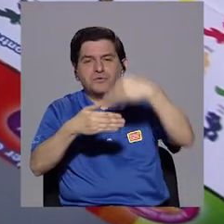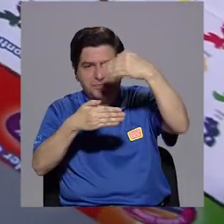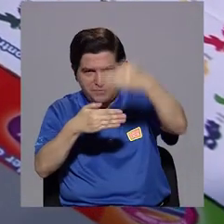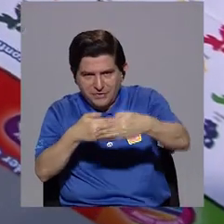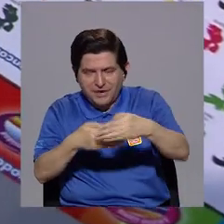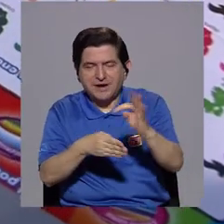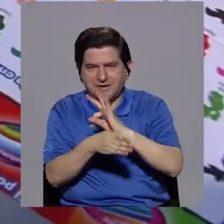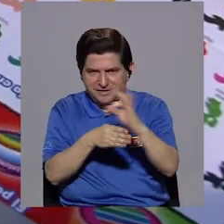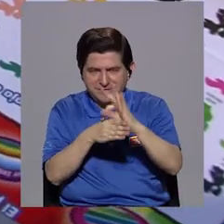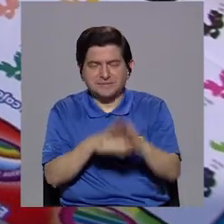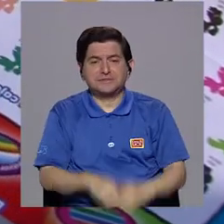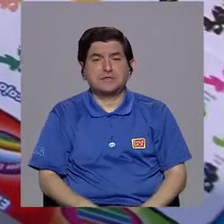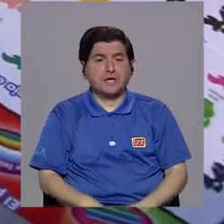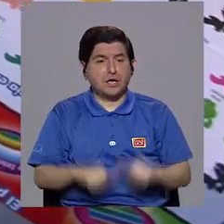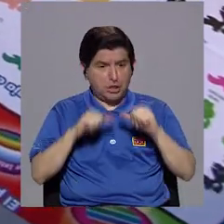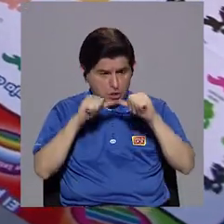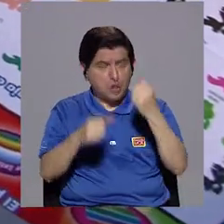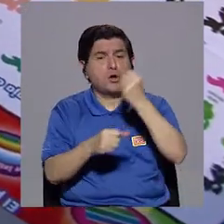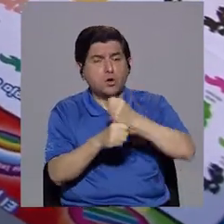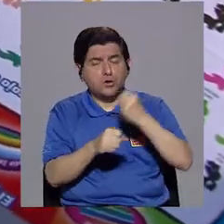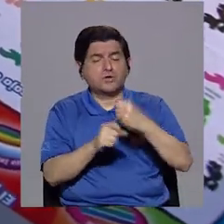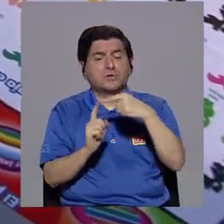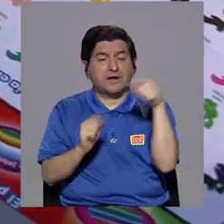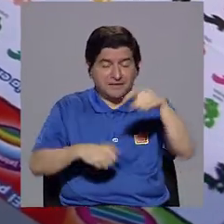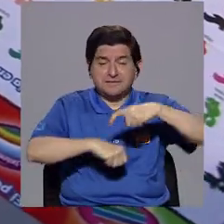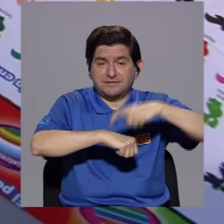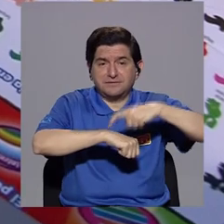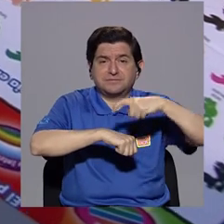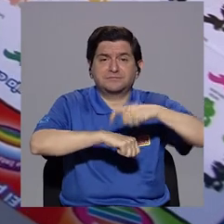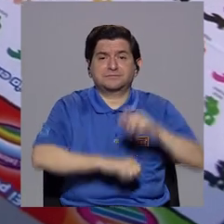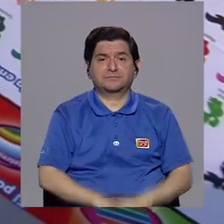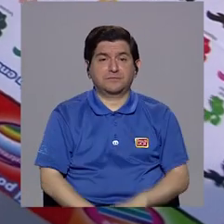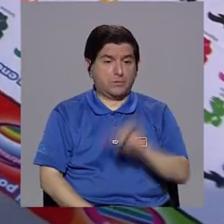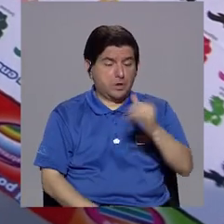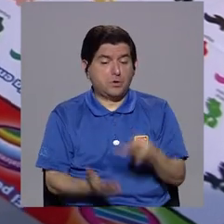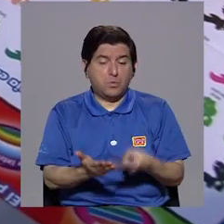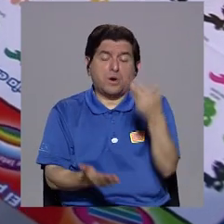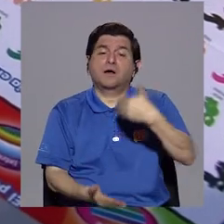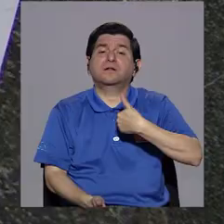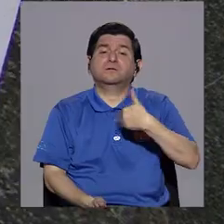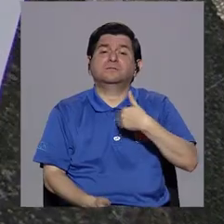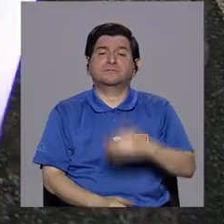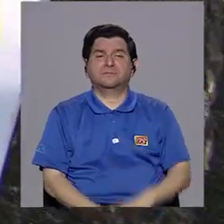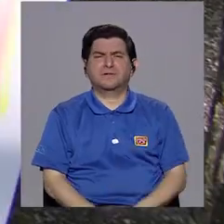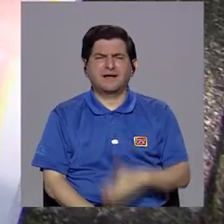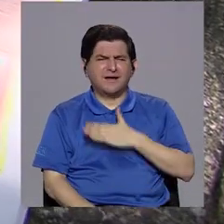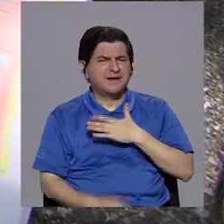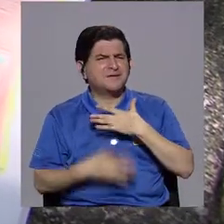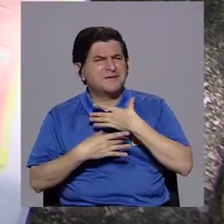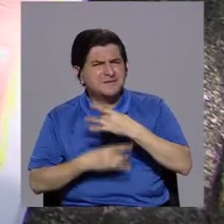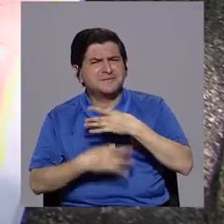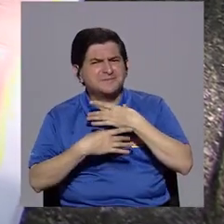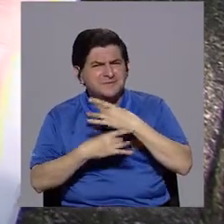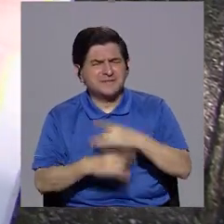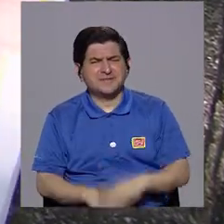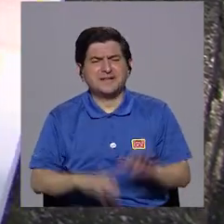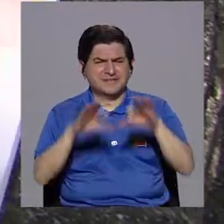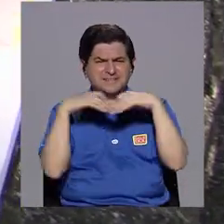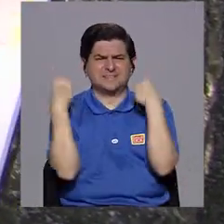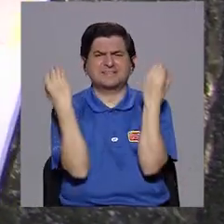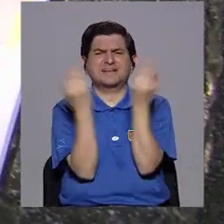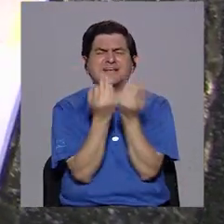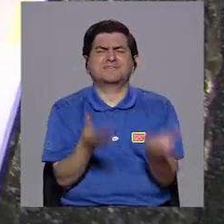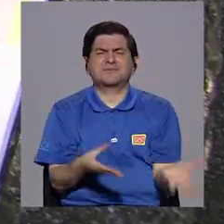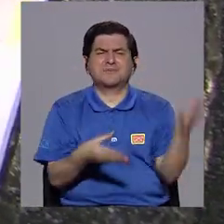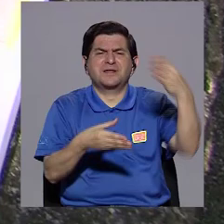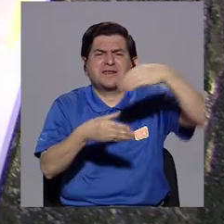incorporar a la terapia y se puede seguir trabajando a partir de ahí, igual de valioso, ¿verdad? Sí, me interesa saber, por ejemplo, la